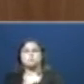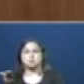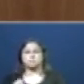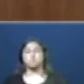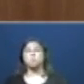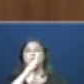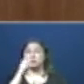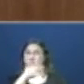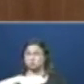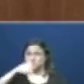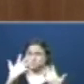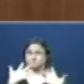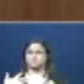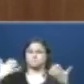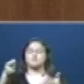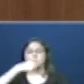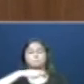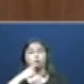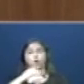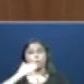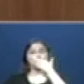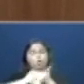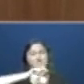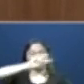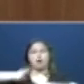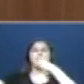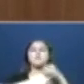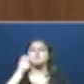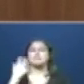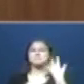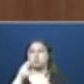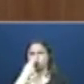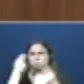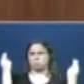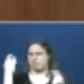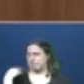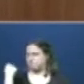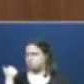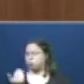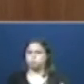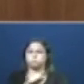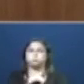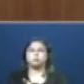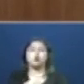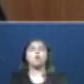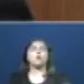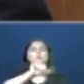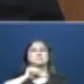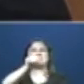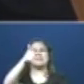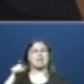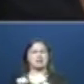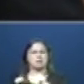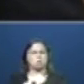señorías vemos el proceso de reforma de las administraciones públicas recientemente planteado por el gobierno de la nación no como un